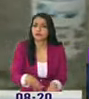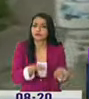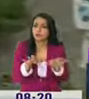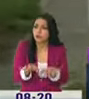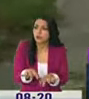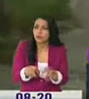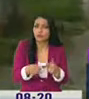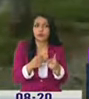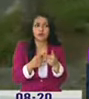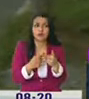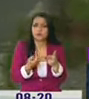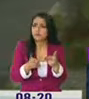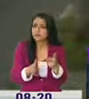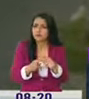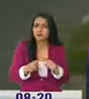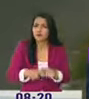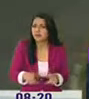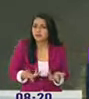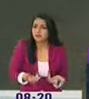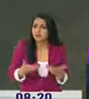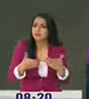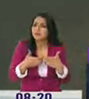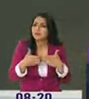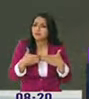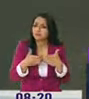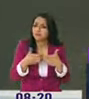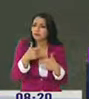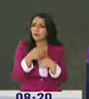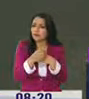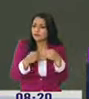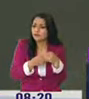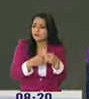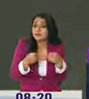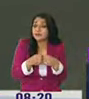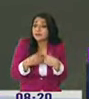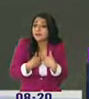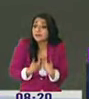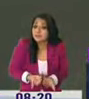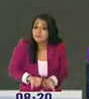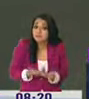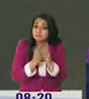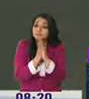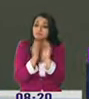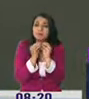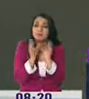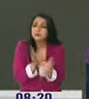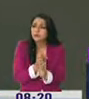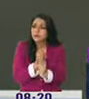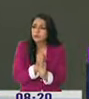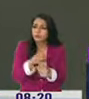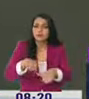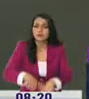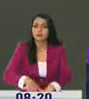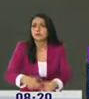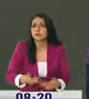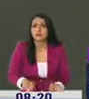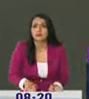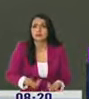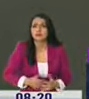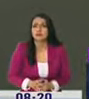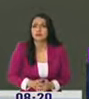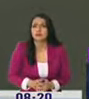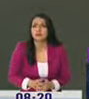computadoras y otras máquinas de la oficina. Entonces queremos más seguridad. El país está